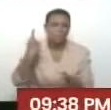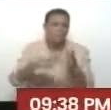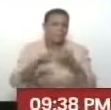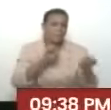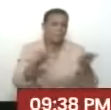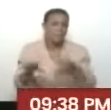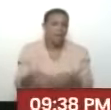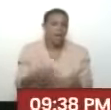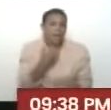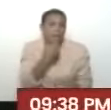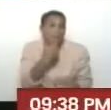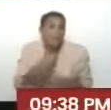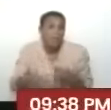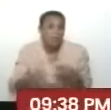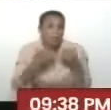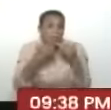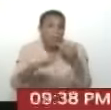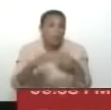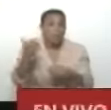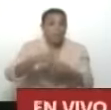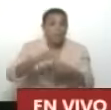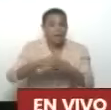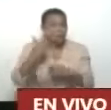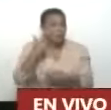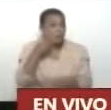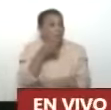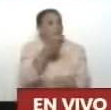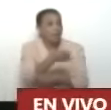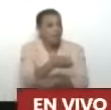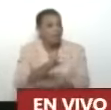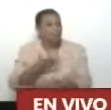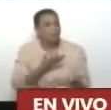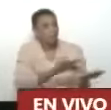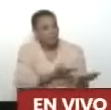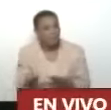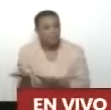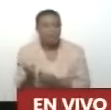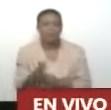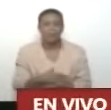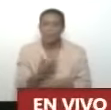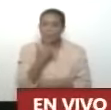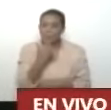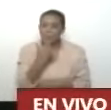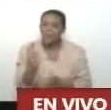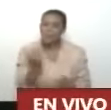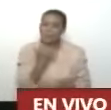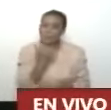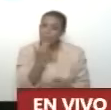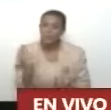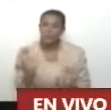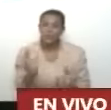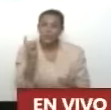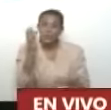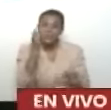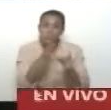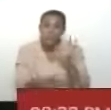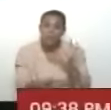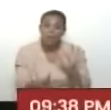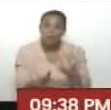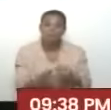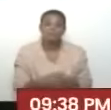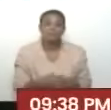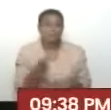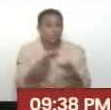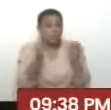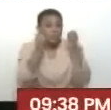Pronto quiero ir a escuchar esta canción en Maracaibo. Está totalmente invitado, esa tierra pronto. Lo está esperando. Lo tenemos esperando. Grandes sorpresas para el Zulia en estos